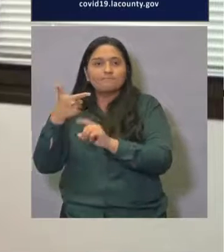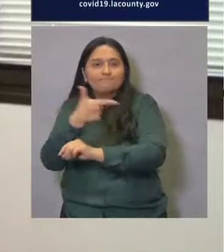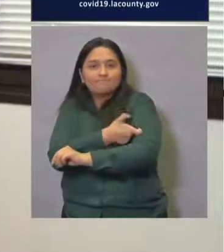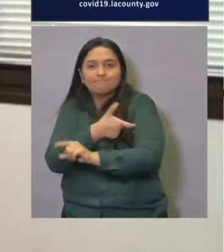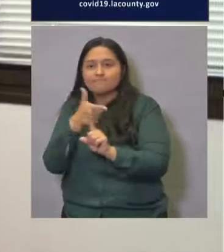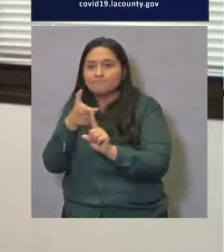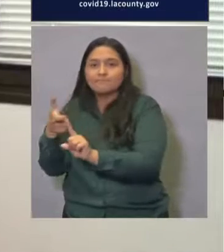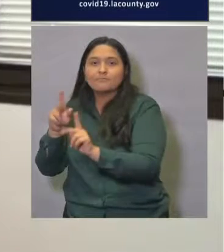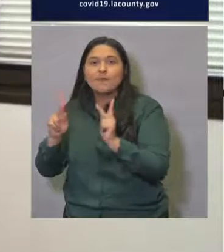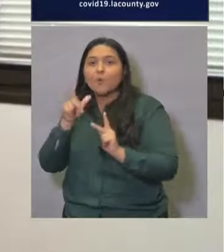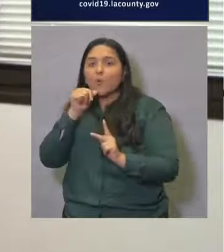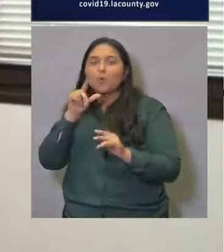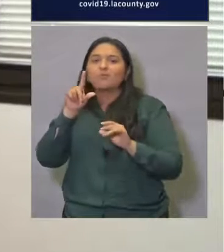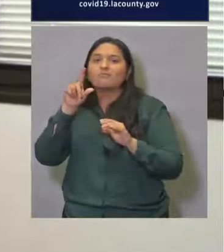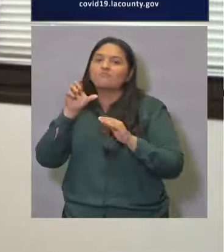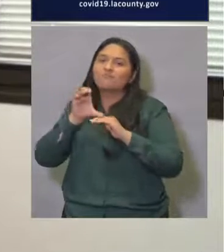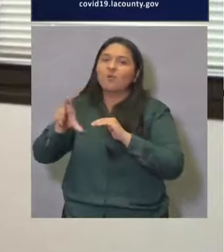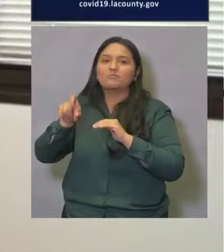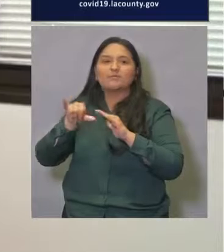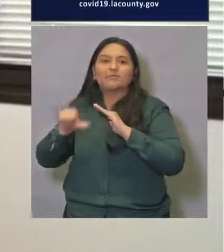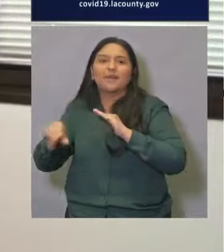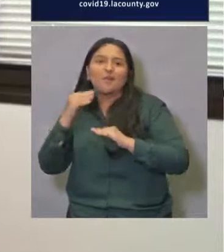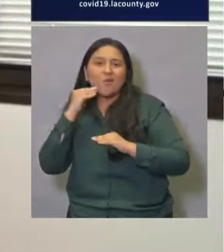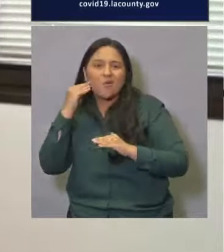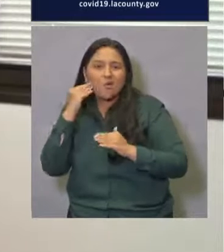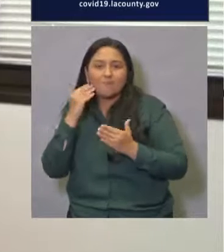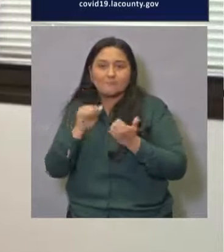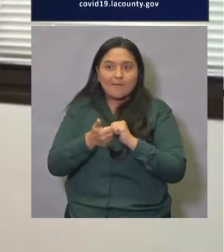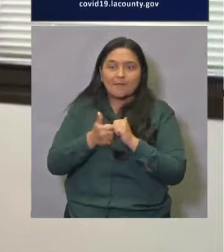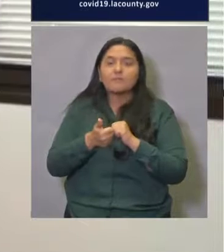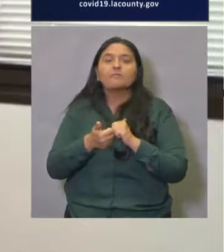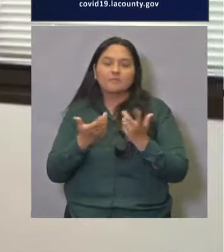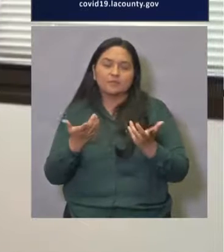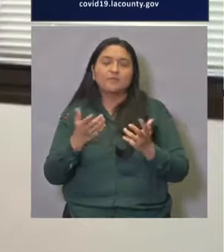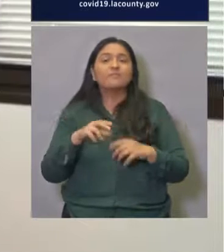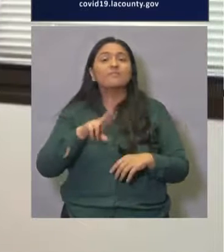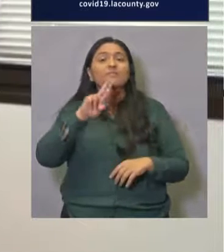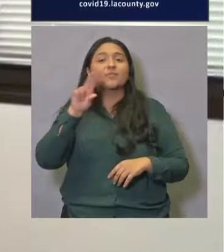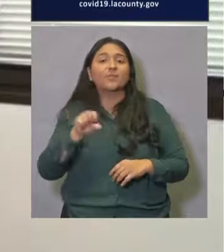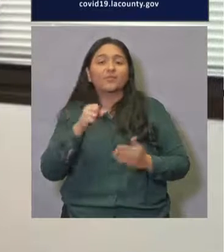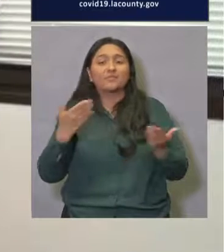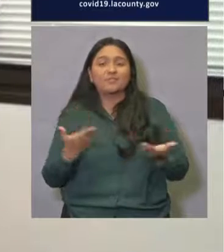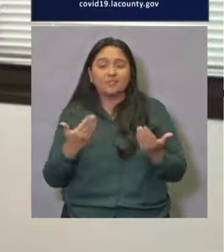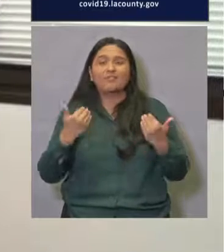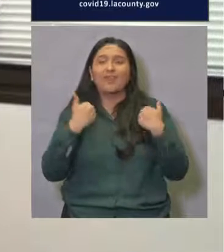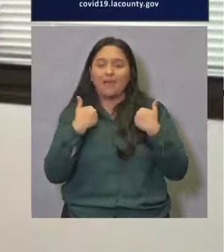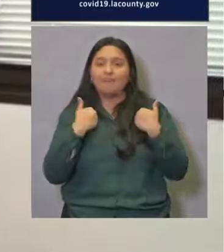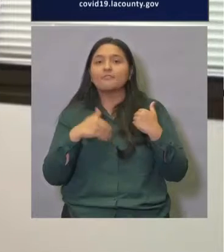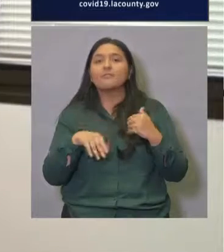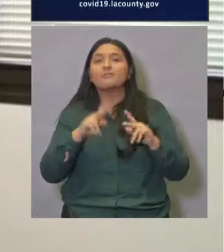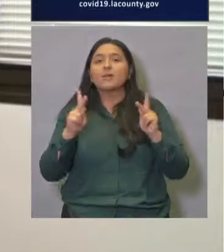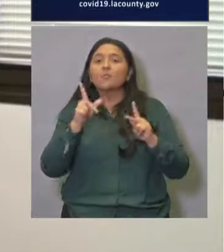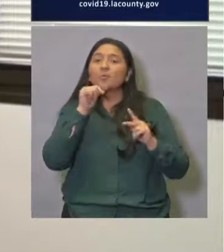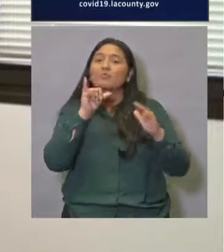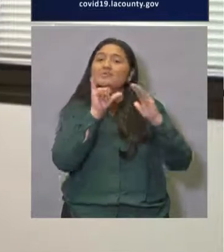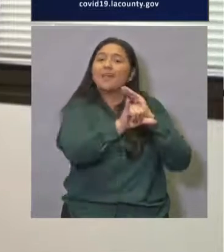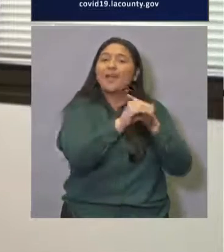que están en casa. En los Estados Unidos hay tasas de adultos confinados en casa por cuestiones de